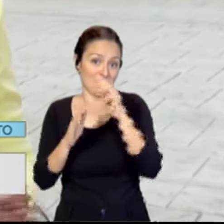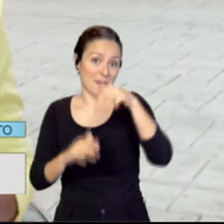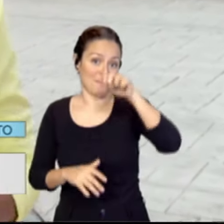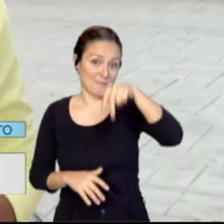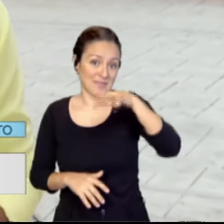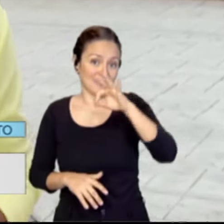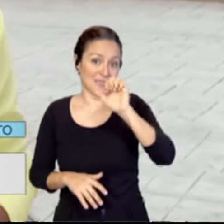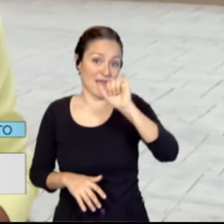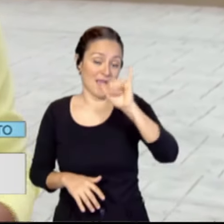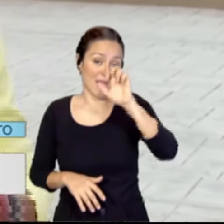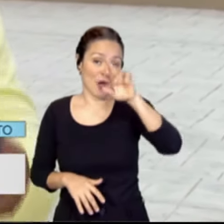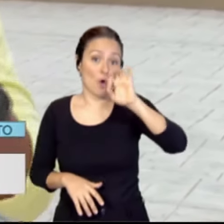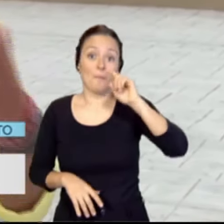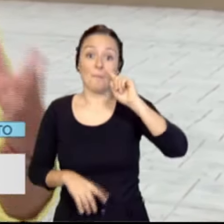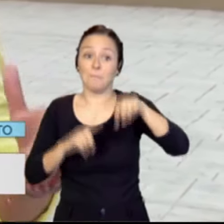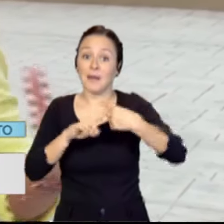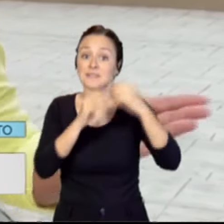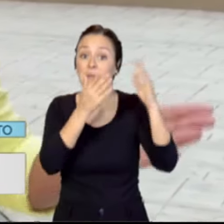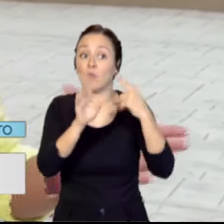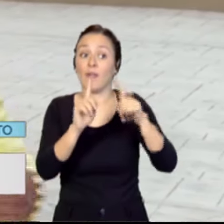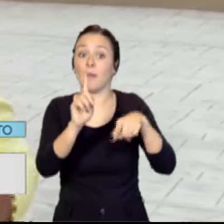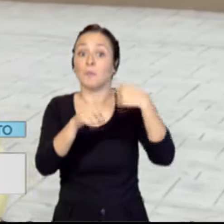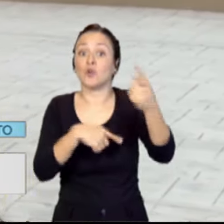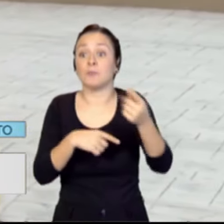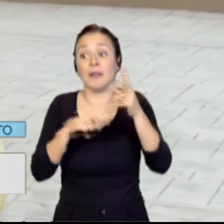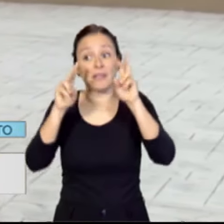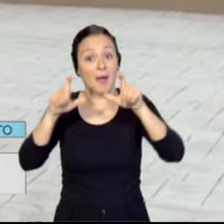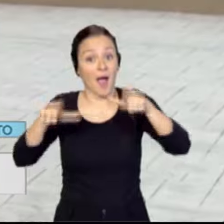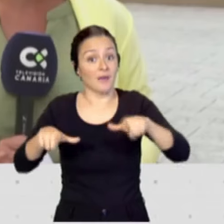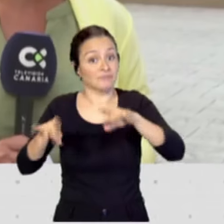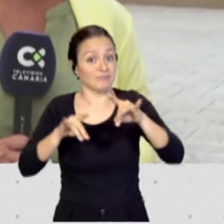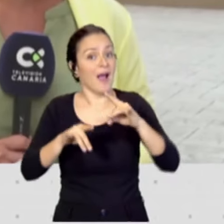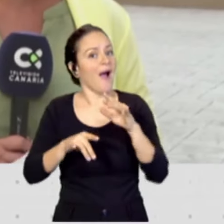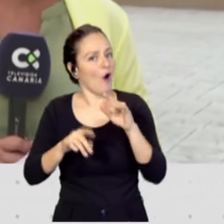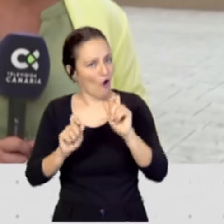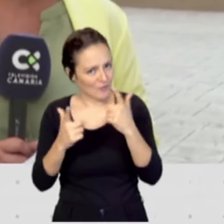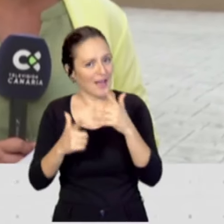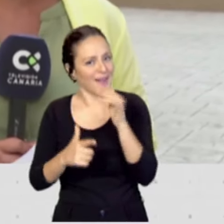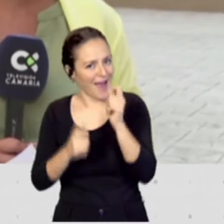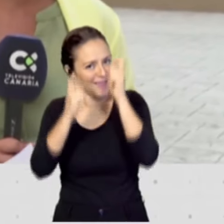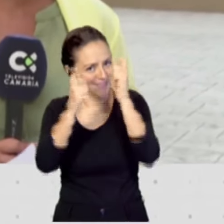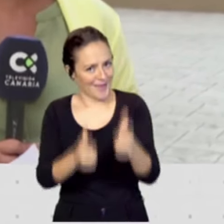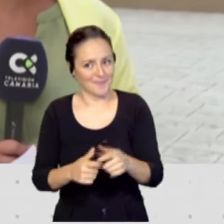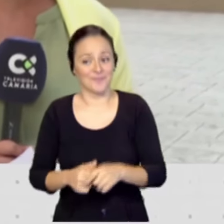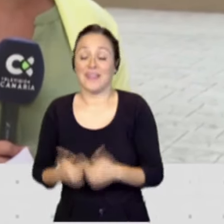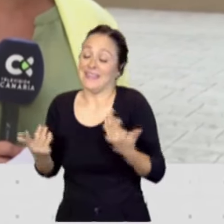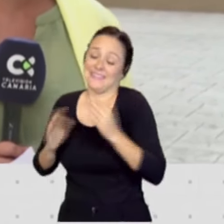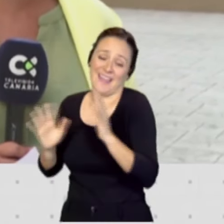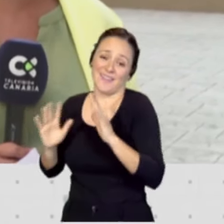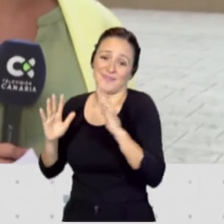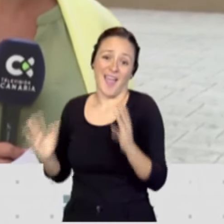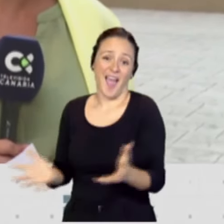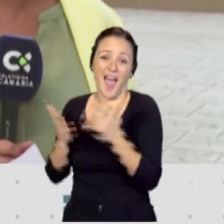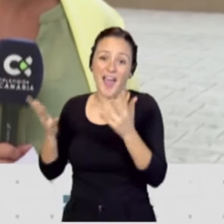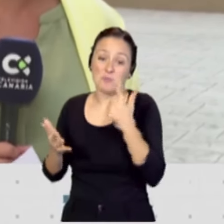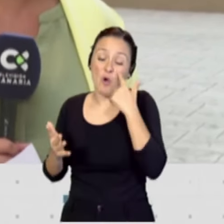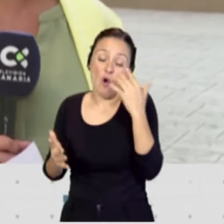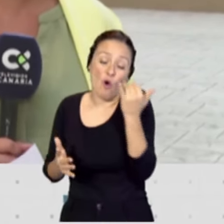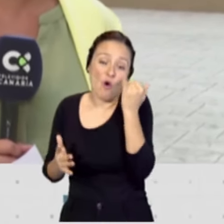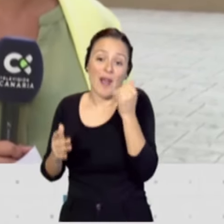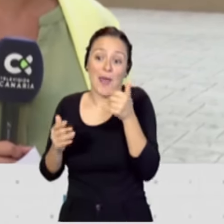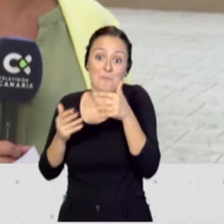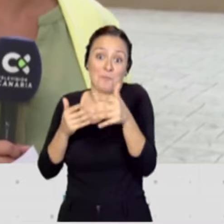año en la que ya no van a tener problemas a la hora por lo menos del campo Bueno pues darle ánimo al mensajero con ese descenso Ojalá pronto lo volamos a ver